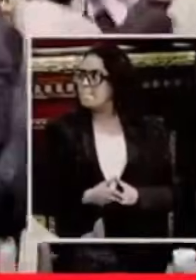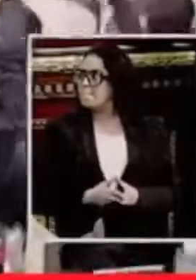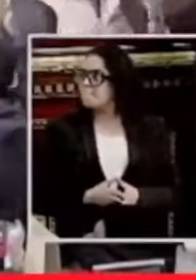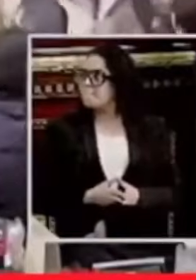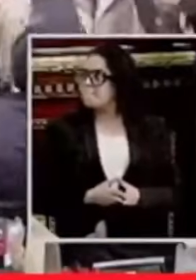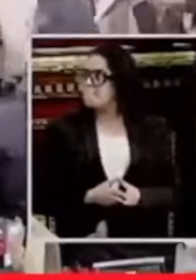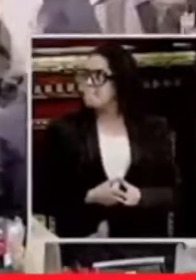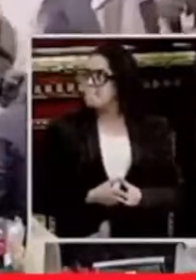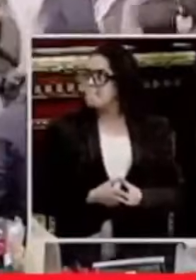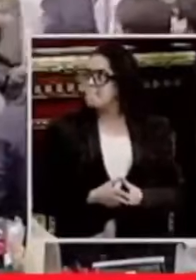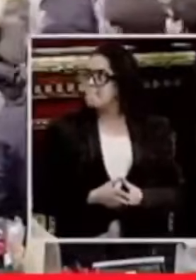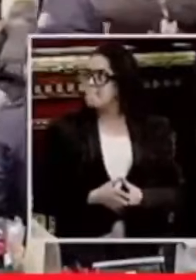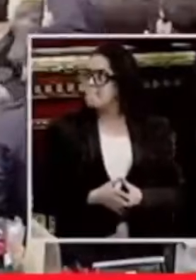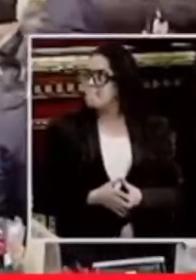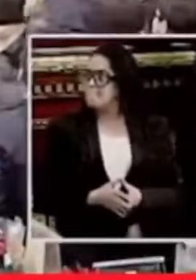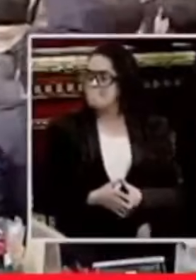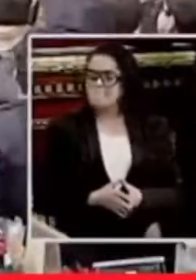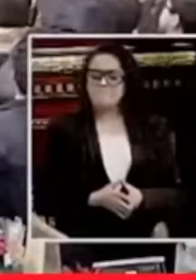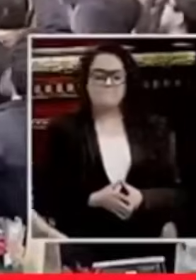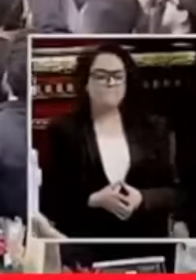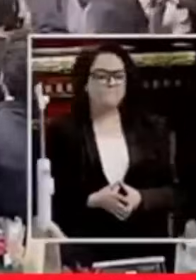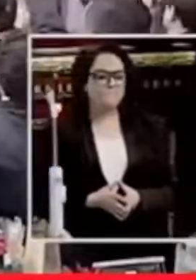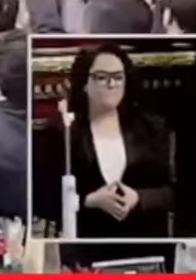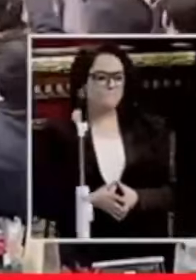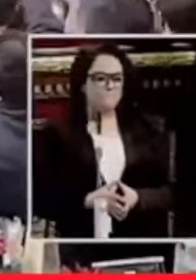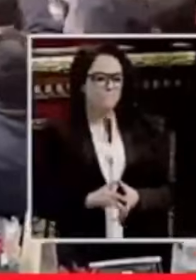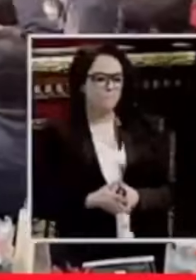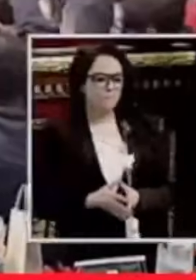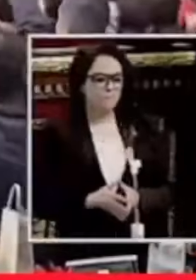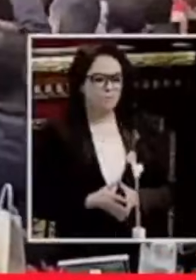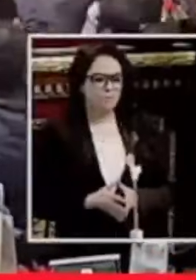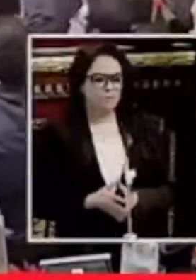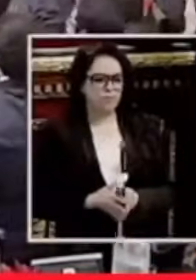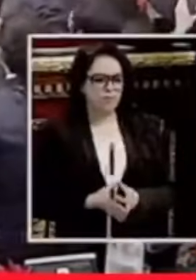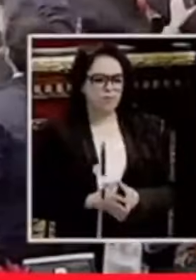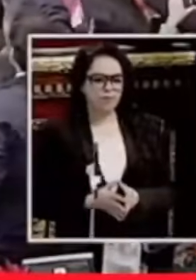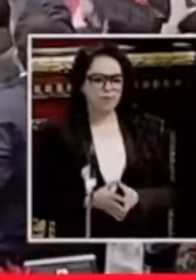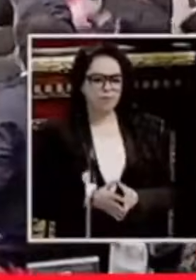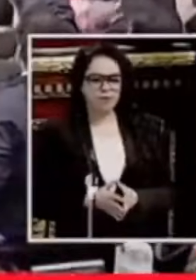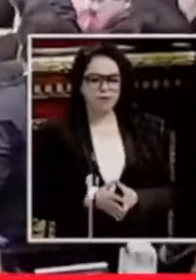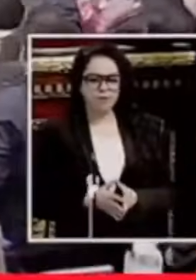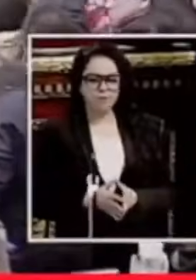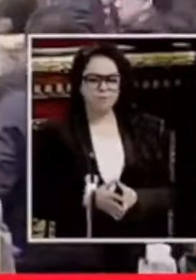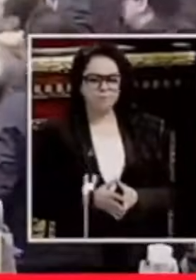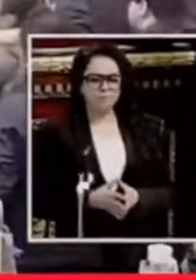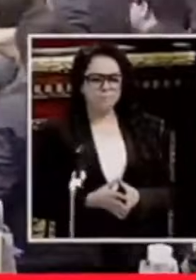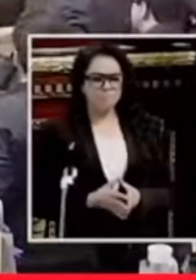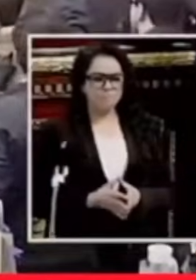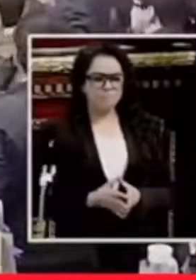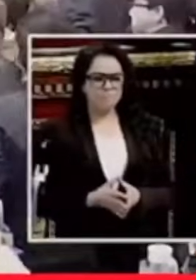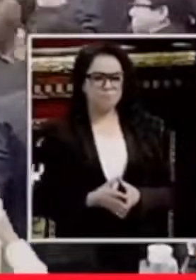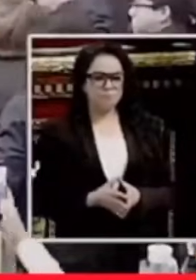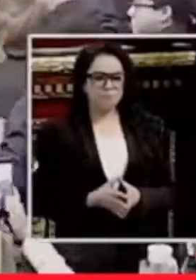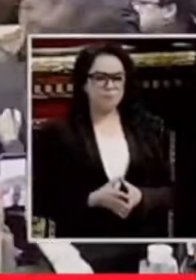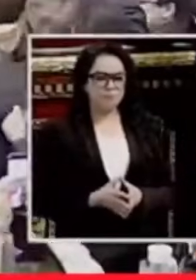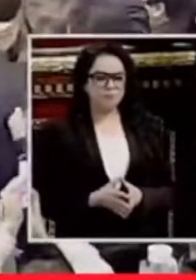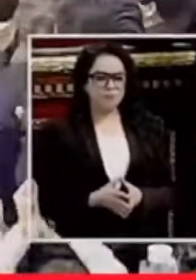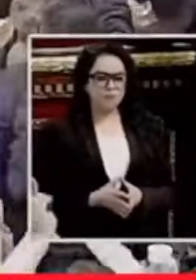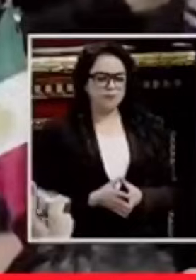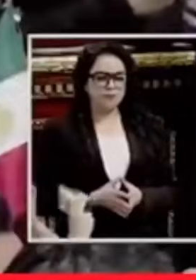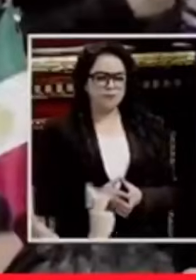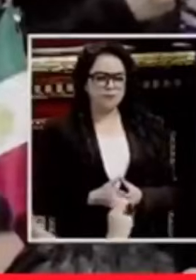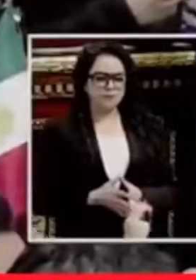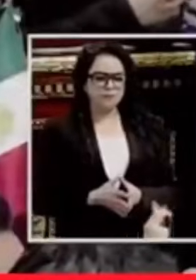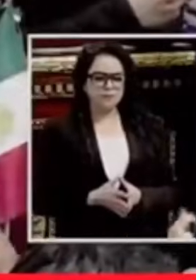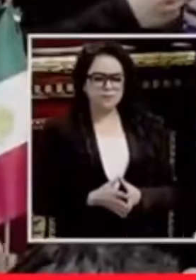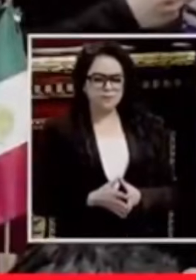su confianza y su generosidad por enlazarse con nosotros, Xóchitl Bravo. Pues decirle a la gente de esta ciudad, de este